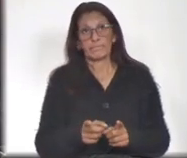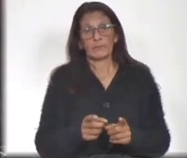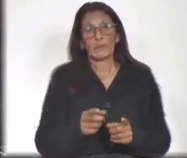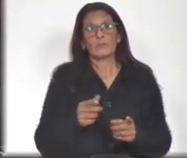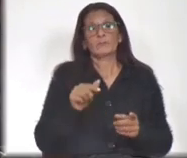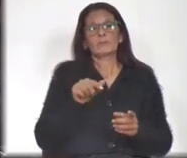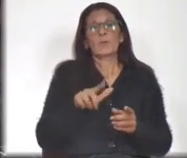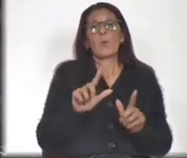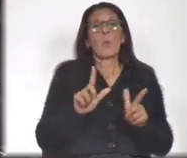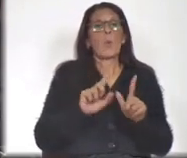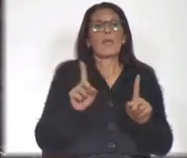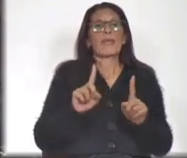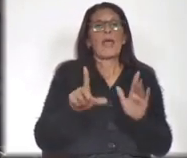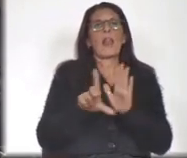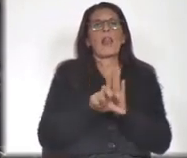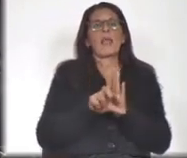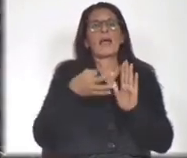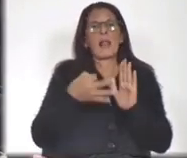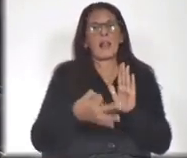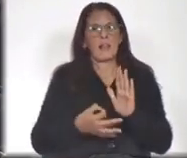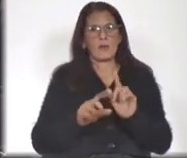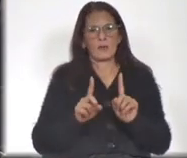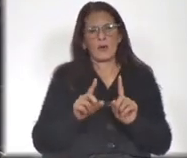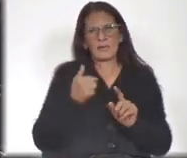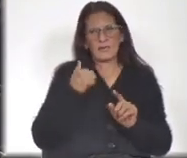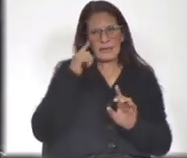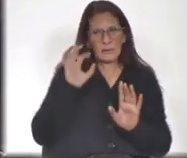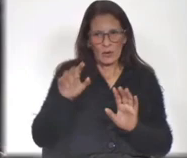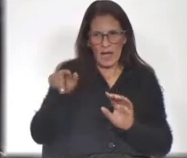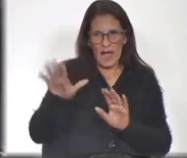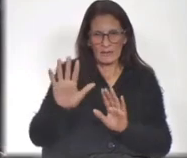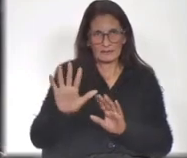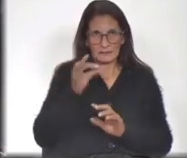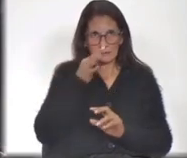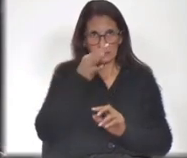sería algo ilegal. Algo así fue la expresión de la ministra.